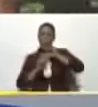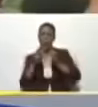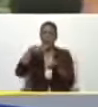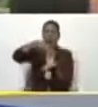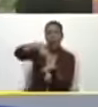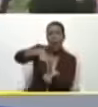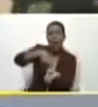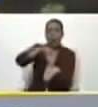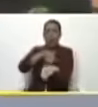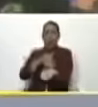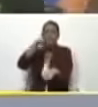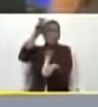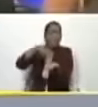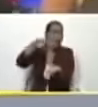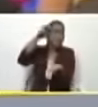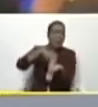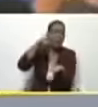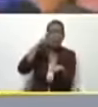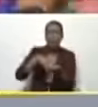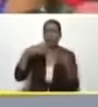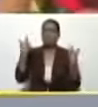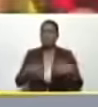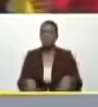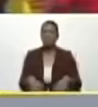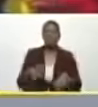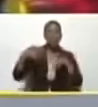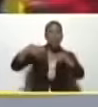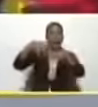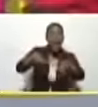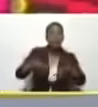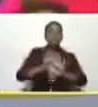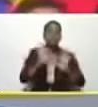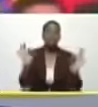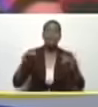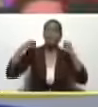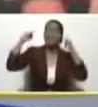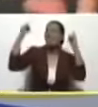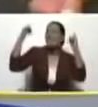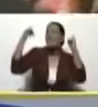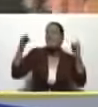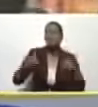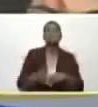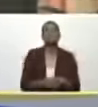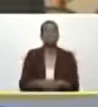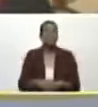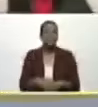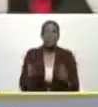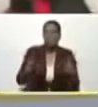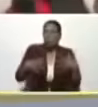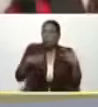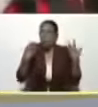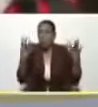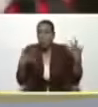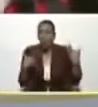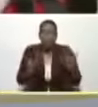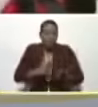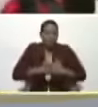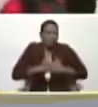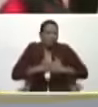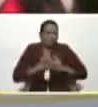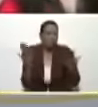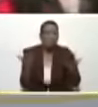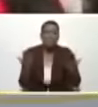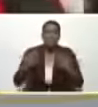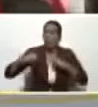atrás brinca las marchas son una fiesta de fulgor de pasión y